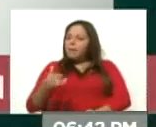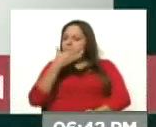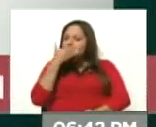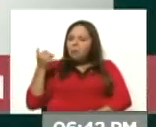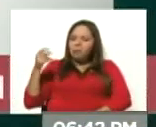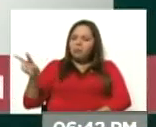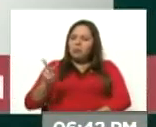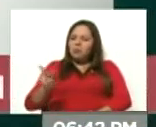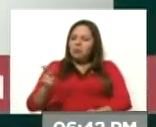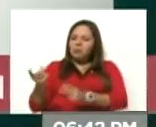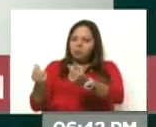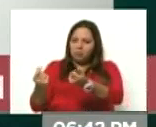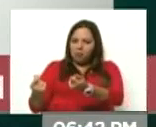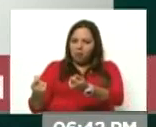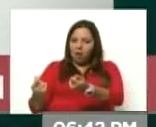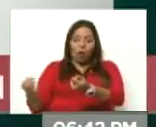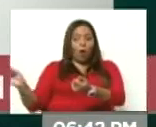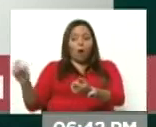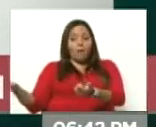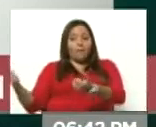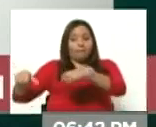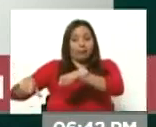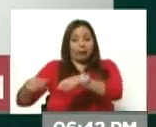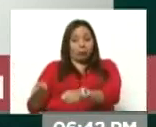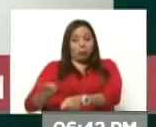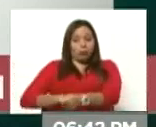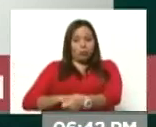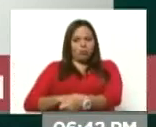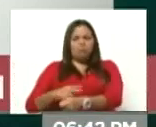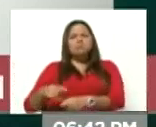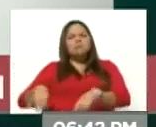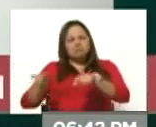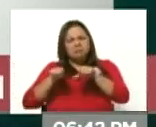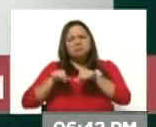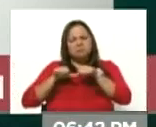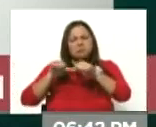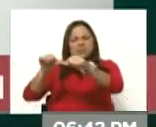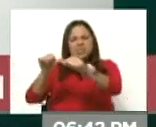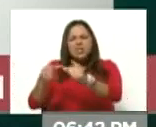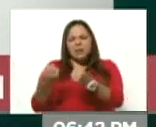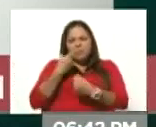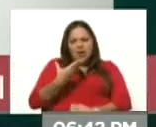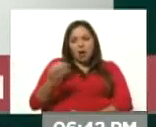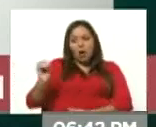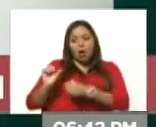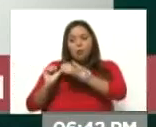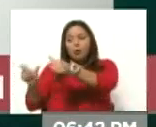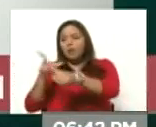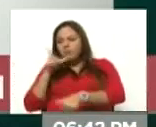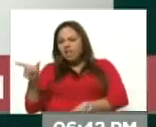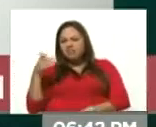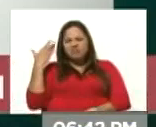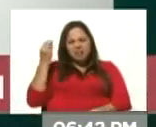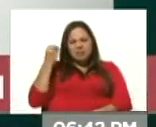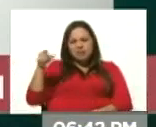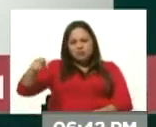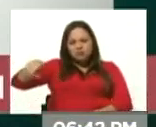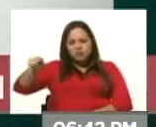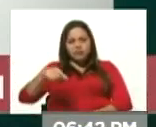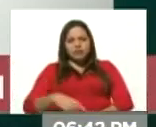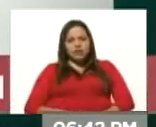está empeorando sigue igual de bien podría que sigue igual de mal que responde la gente